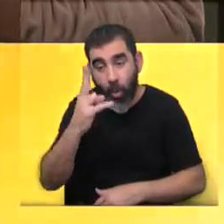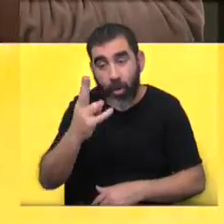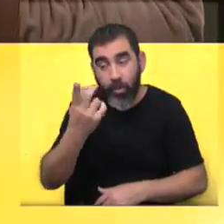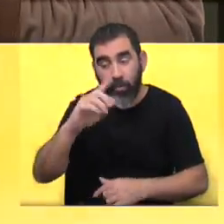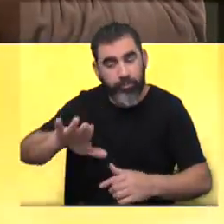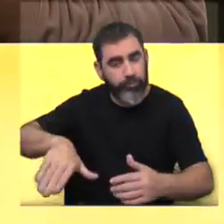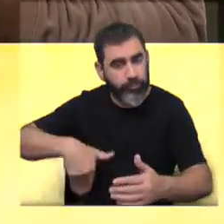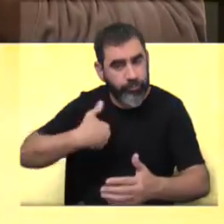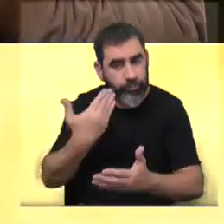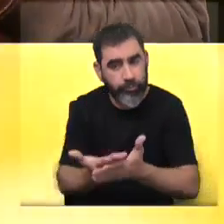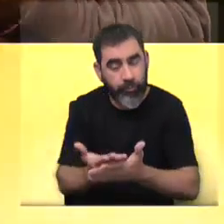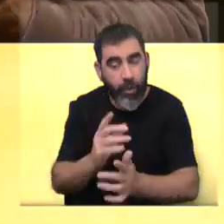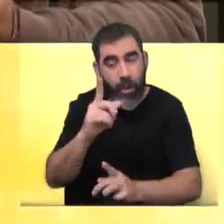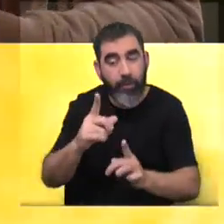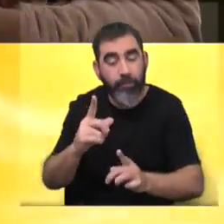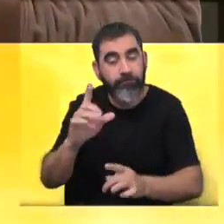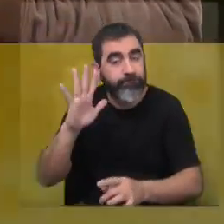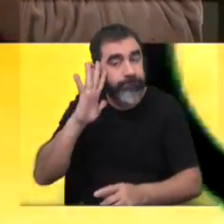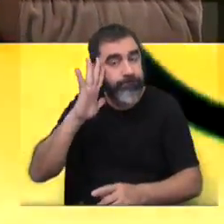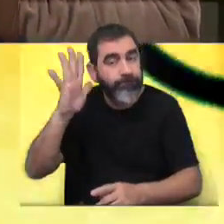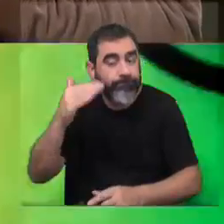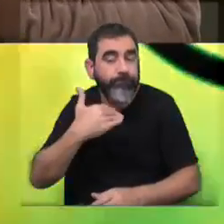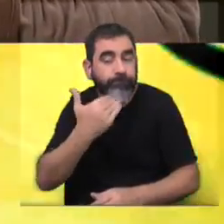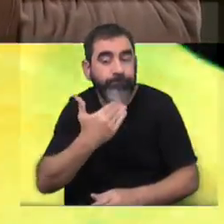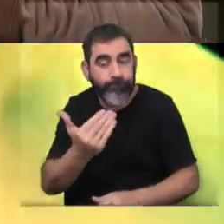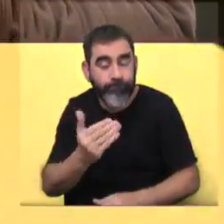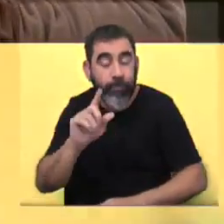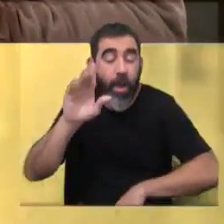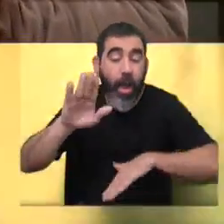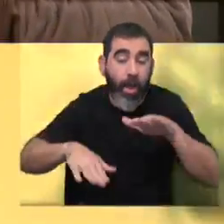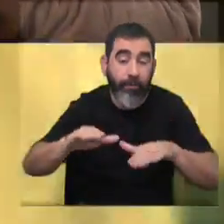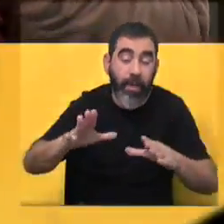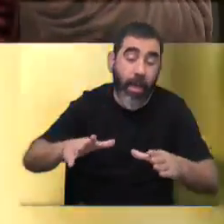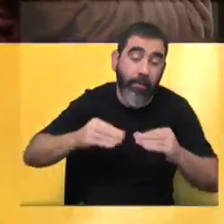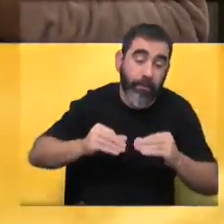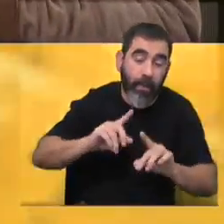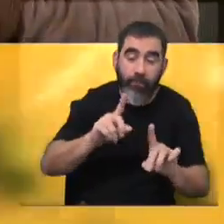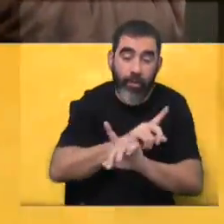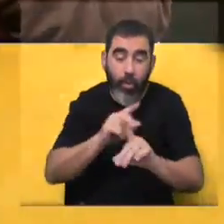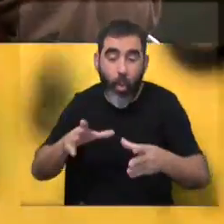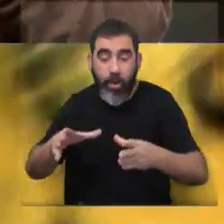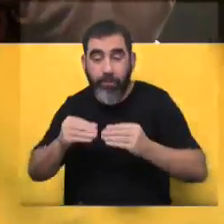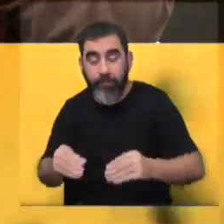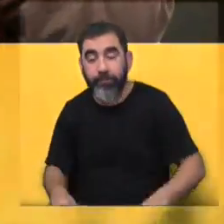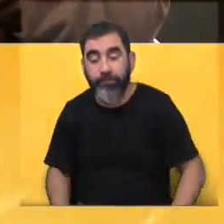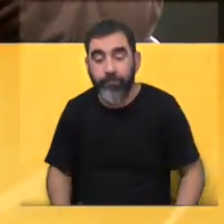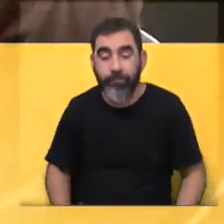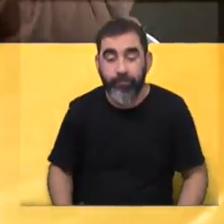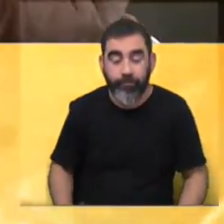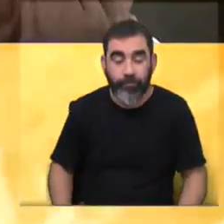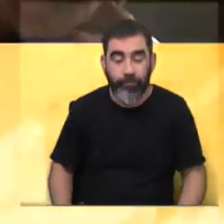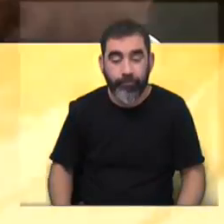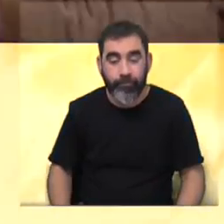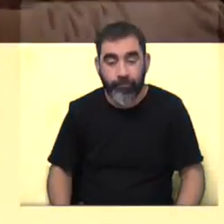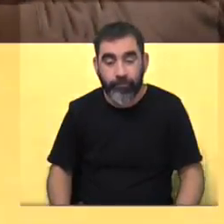en general muchas veces son una hipótesis y a veces, bueno, algunos la aceptan y otros no. Y bueno, estamos en ese momento, es muy reciente